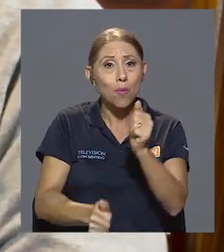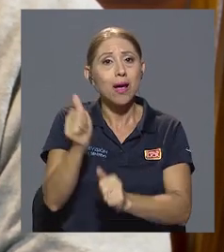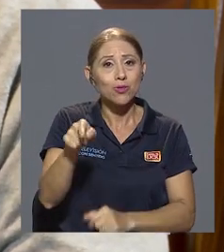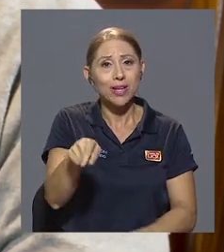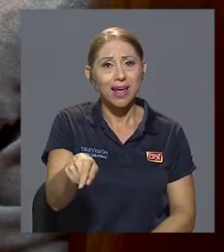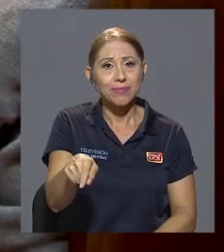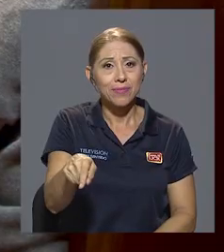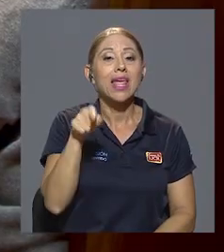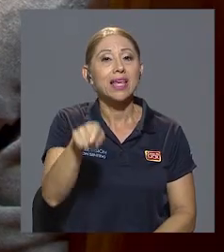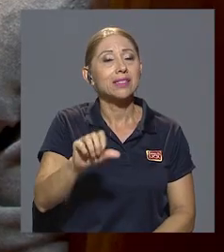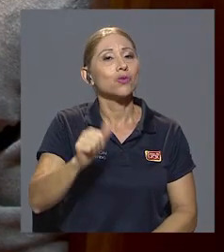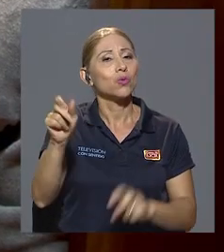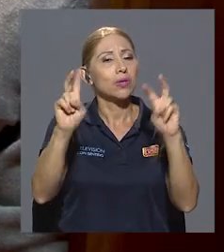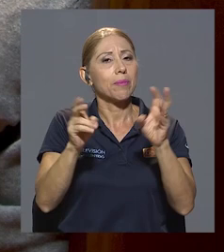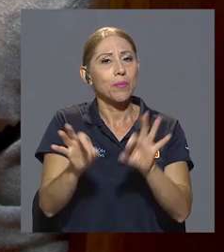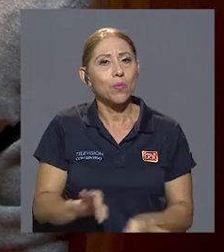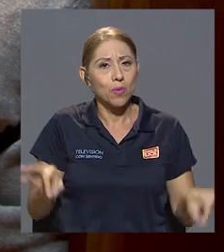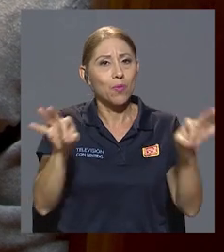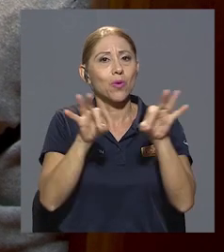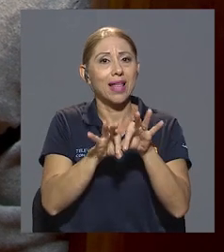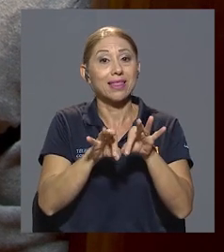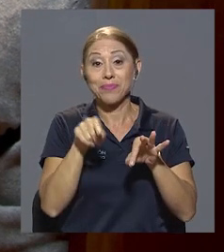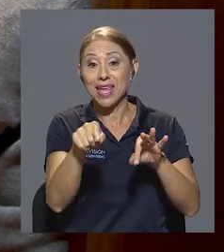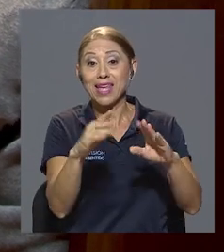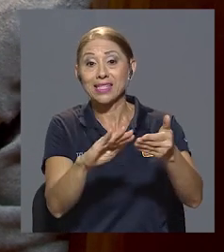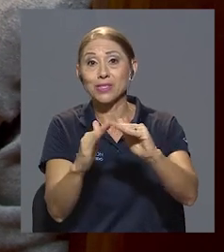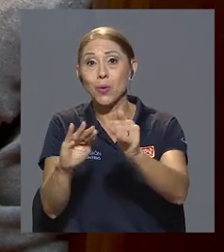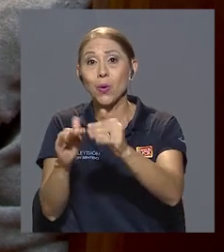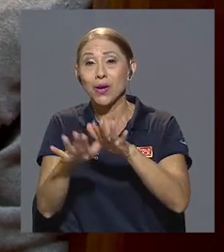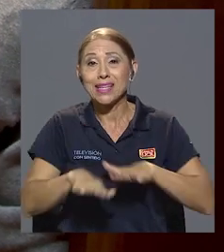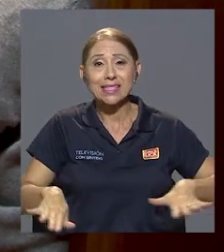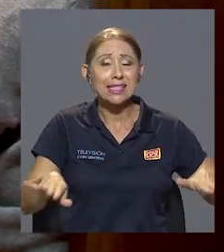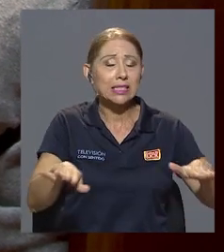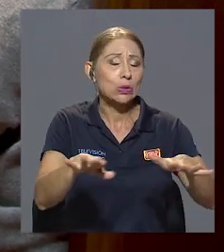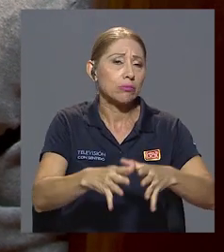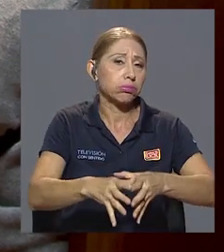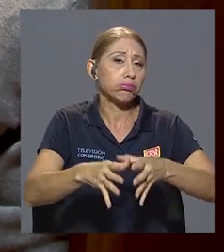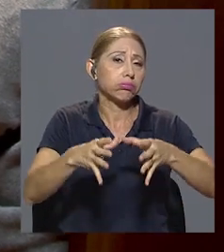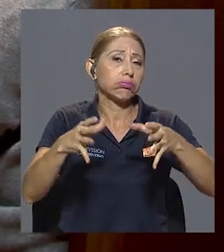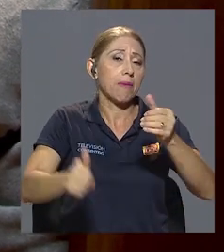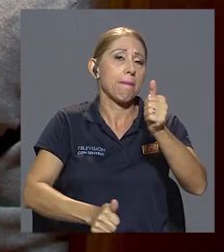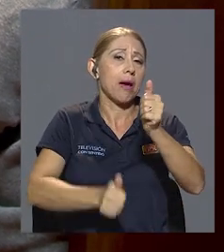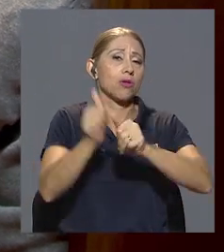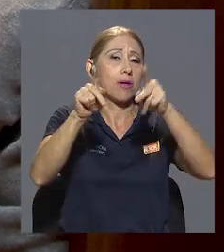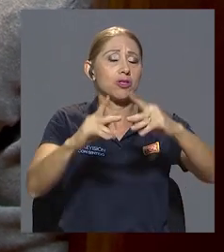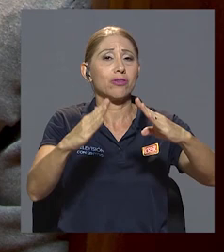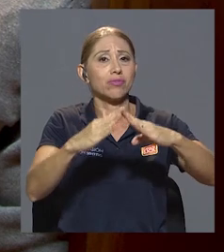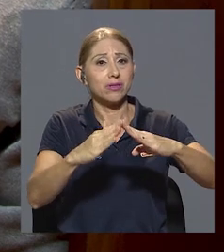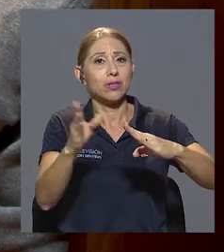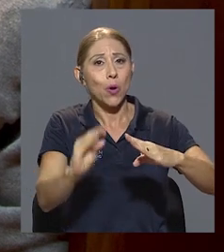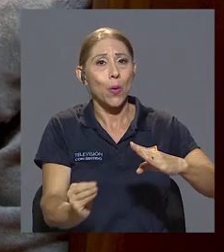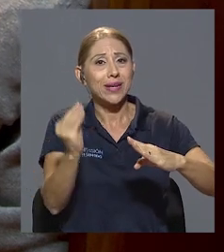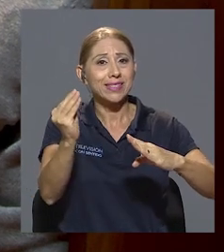que ese es otro tema me parece muy importante en estas colonias la inmensa mayoría de las personas que las habitan son